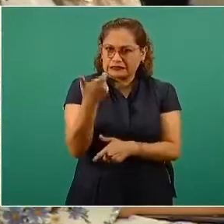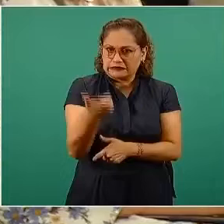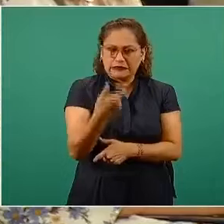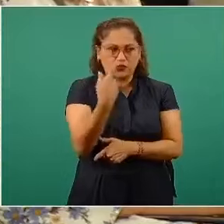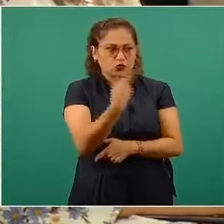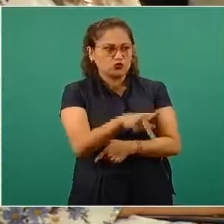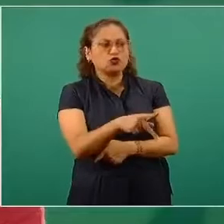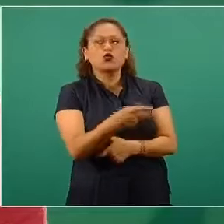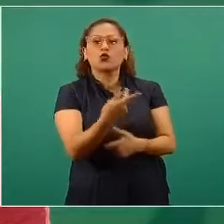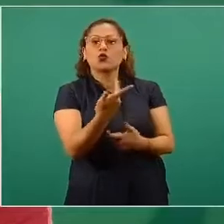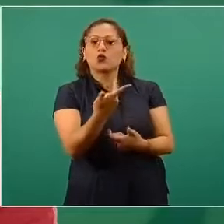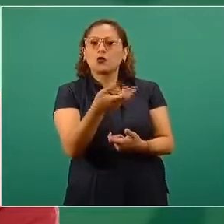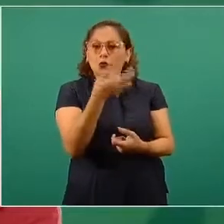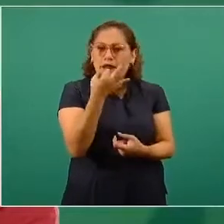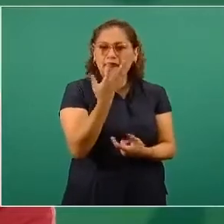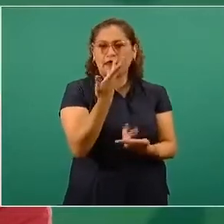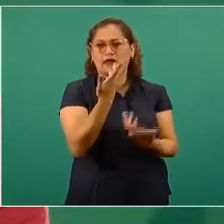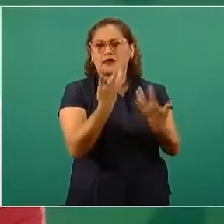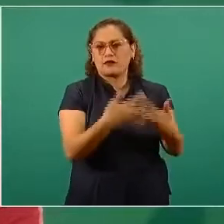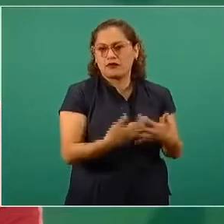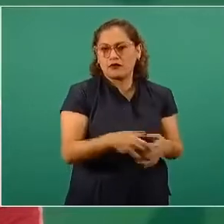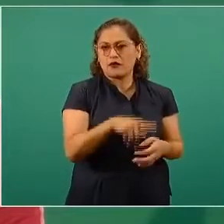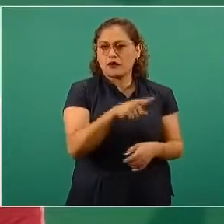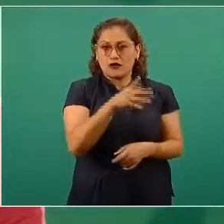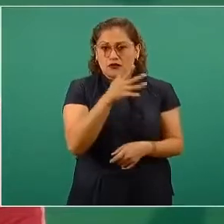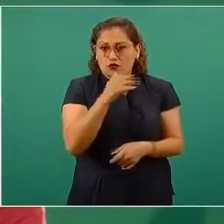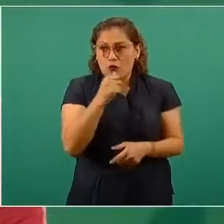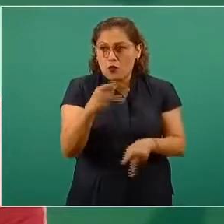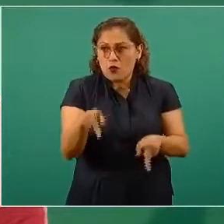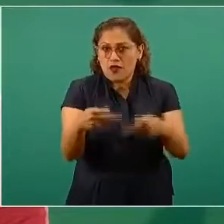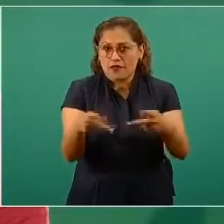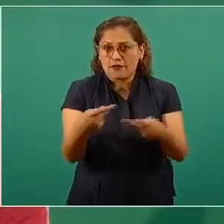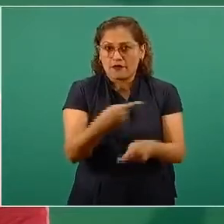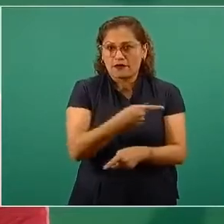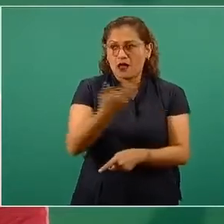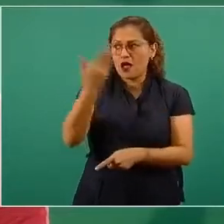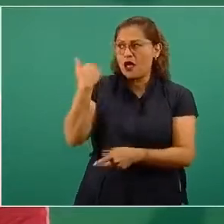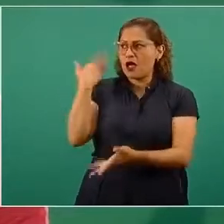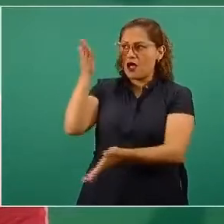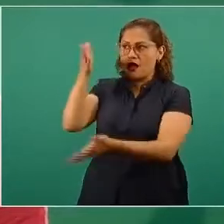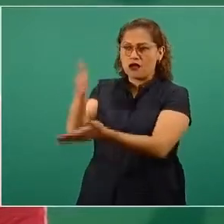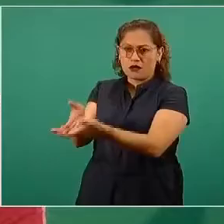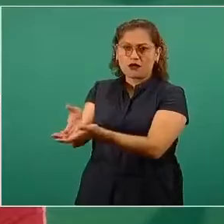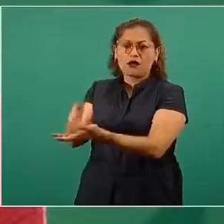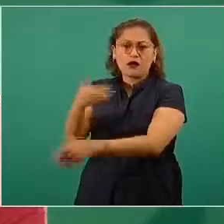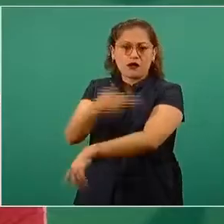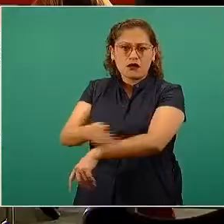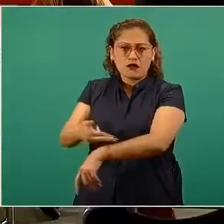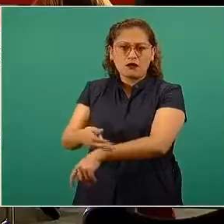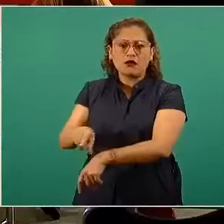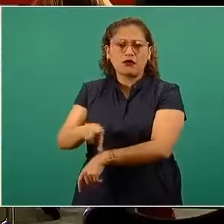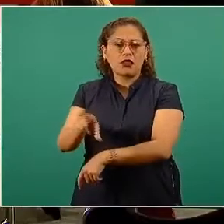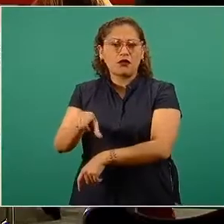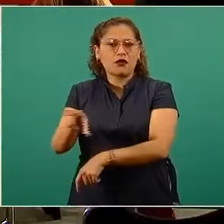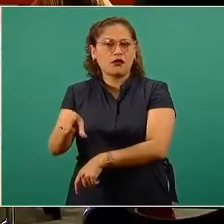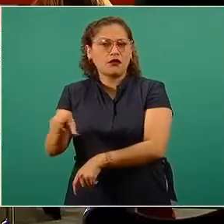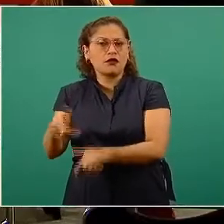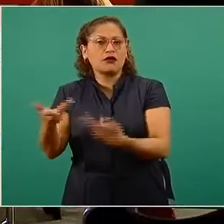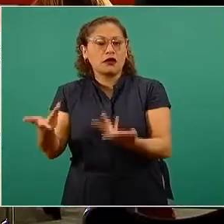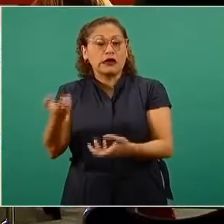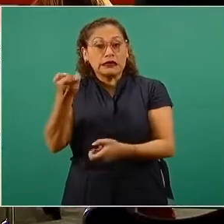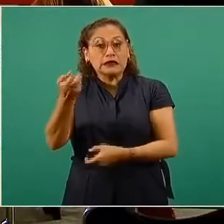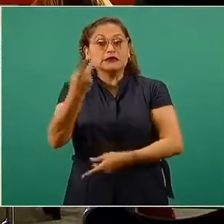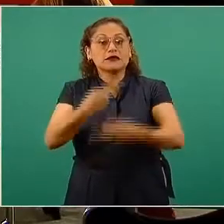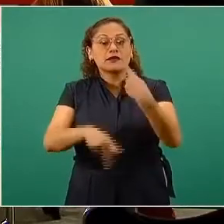sus productos cuando legítimamente han solicitado los trámites, pero además es un daño al patrimonio nacional